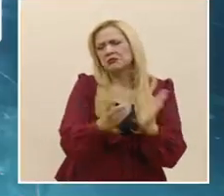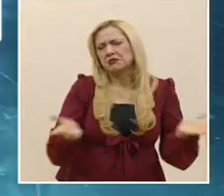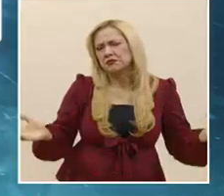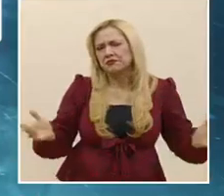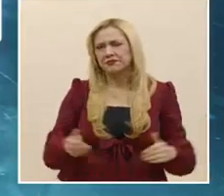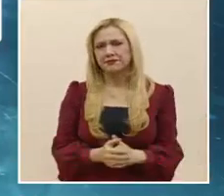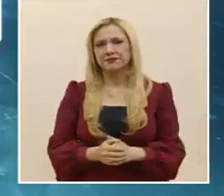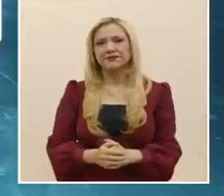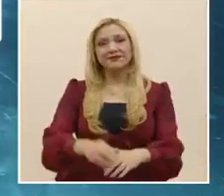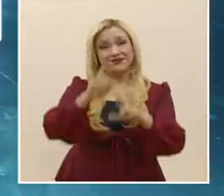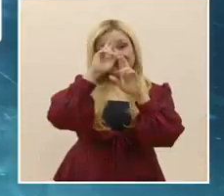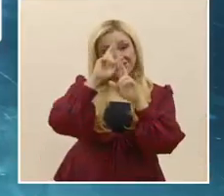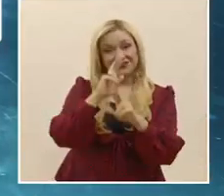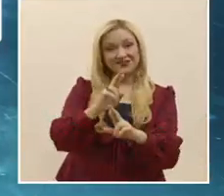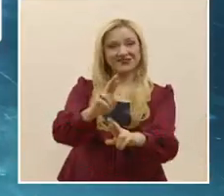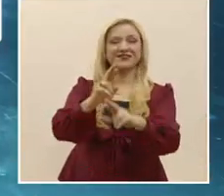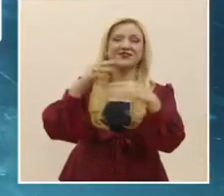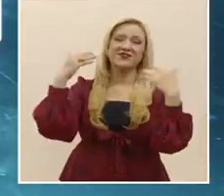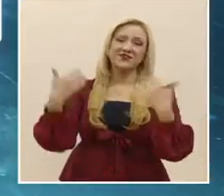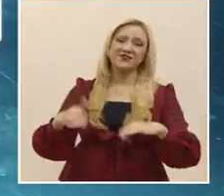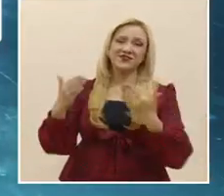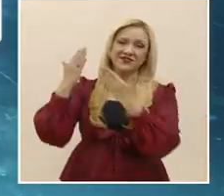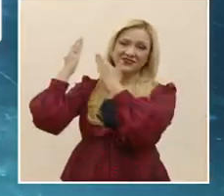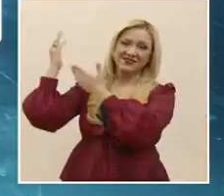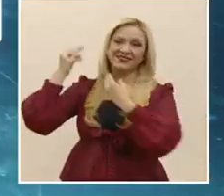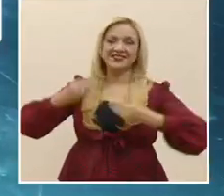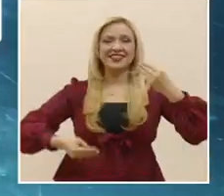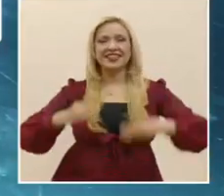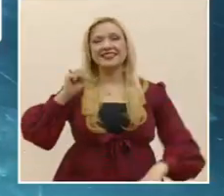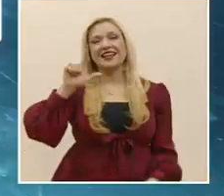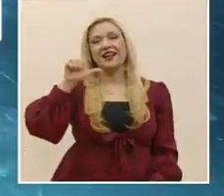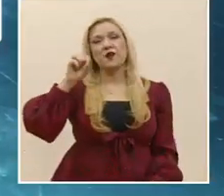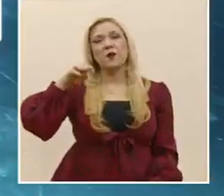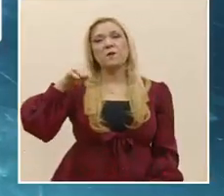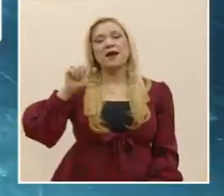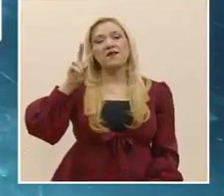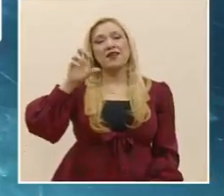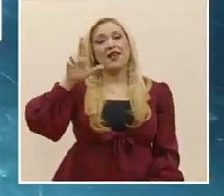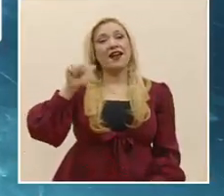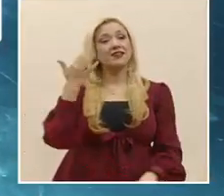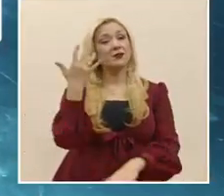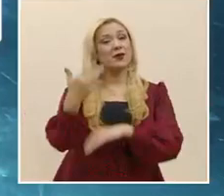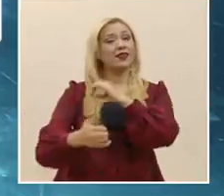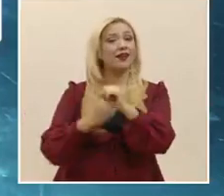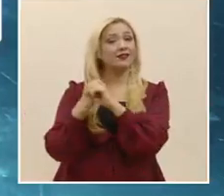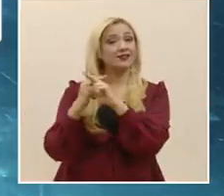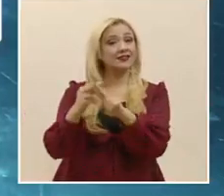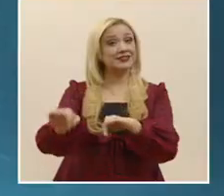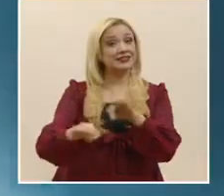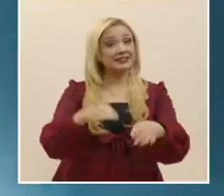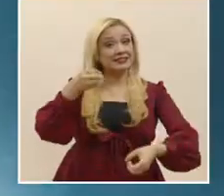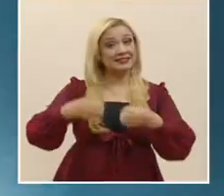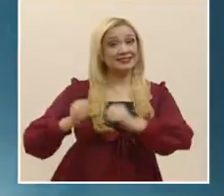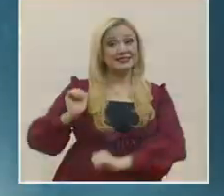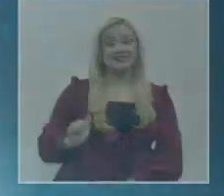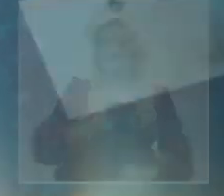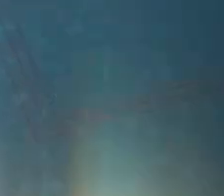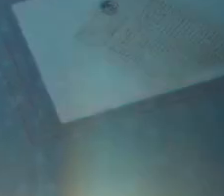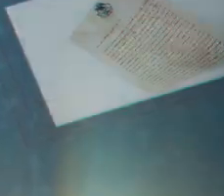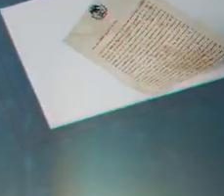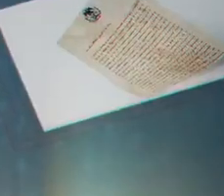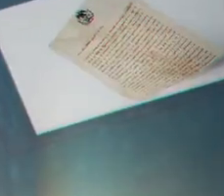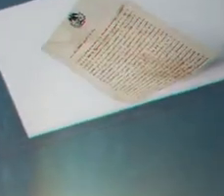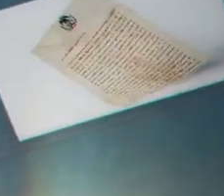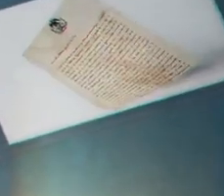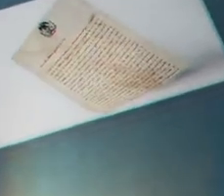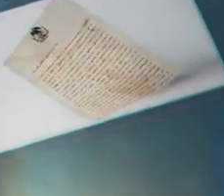Rinden homenaje al magistrado Ernesto Saloma Vera por sus 50 años de trayectoria en el Poder Judicial Federal.